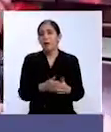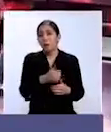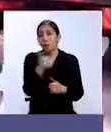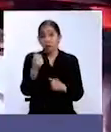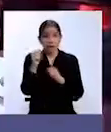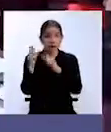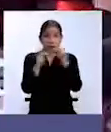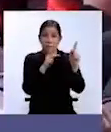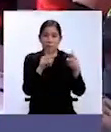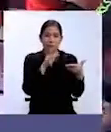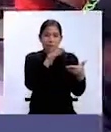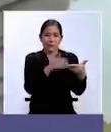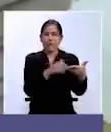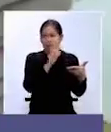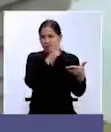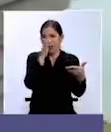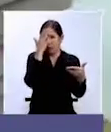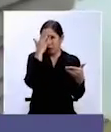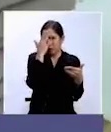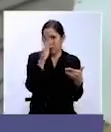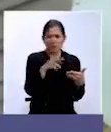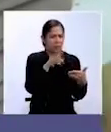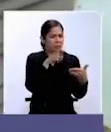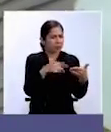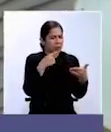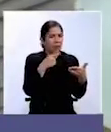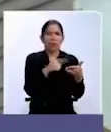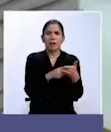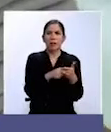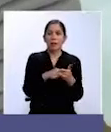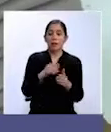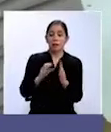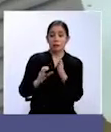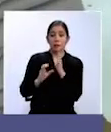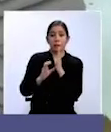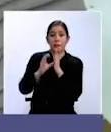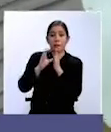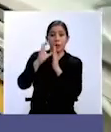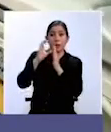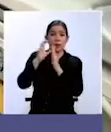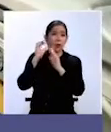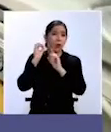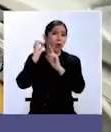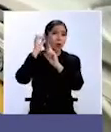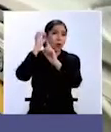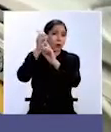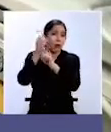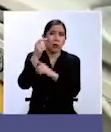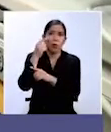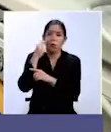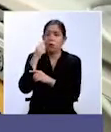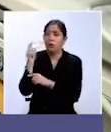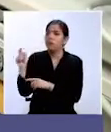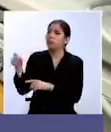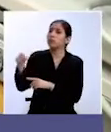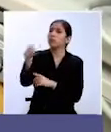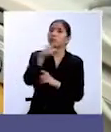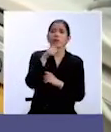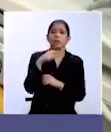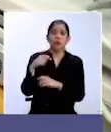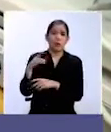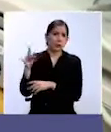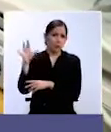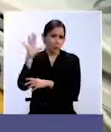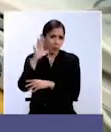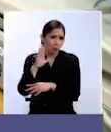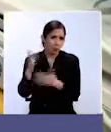obviamente no son de su especialidad, que el censo no tiene por objetivo el conocer la radiografía de un país desde el punto de